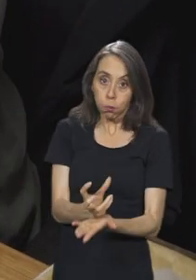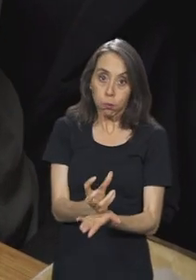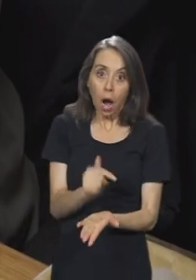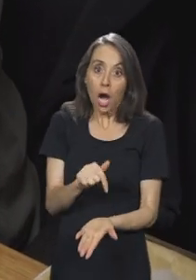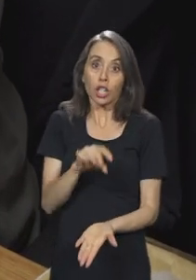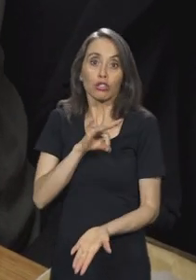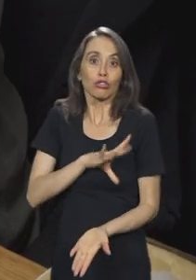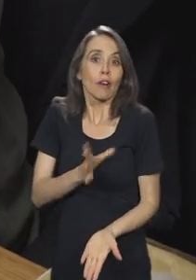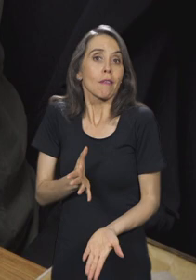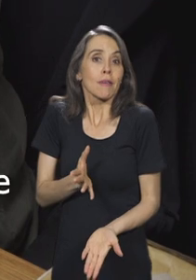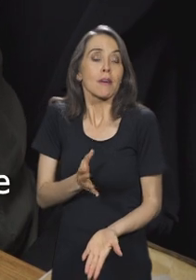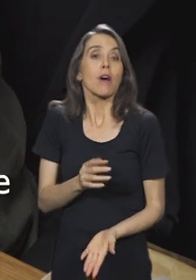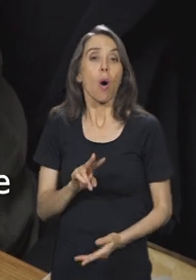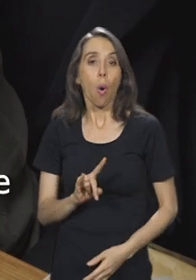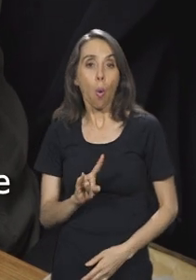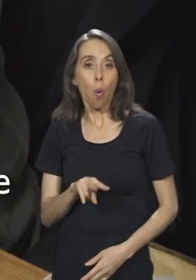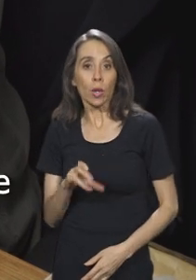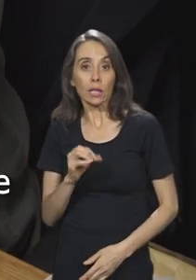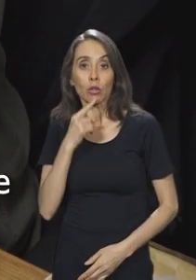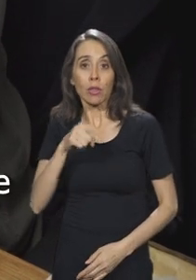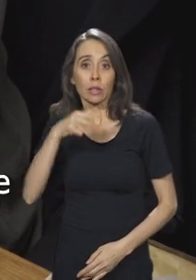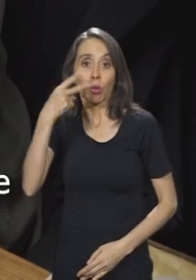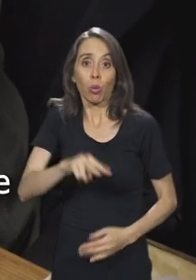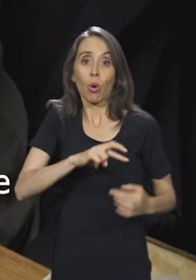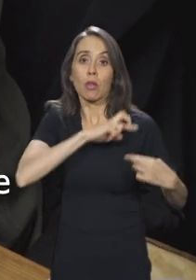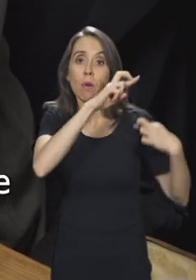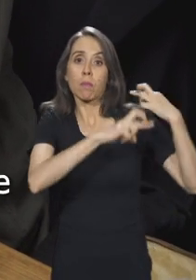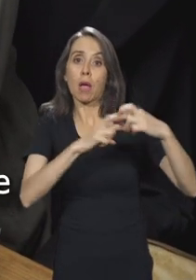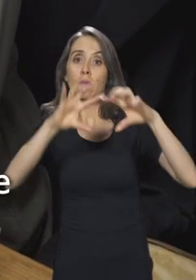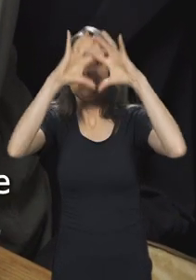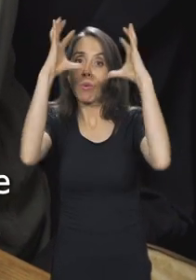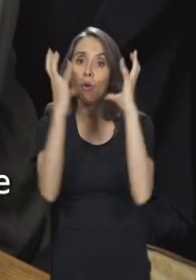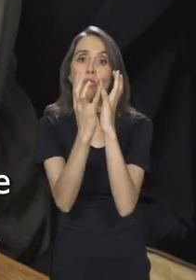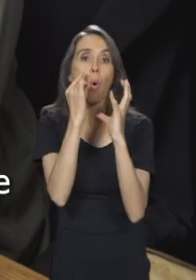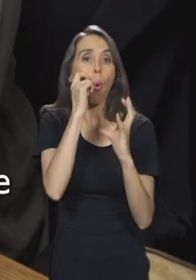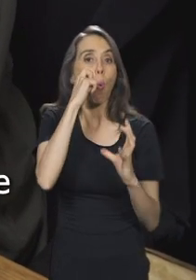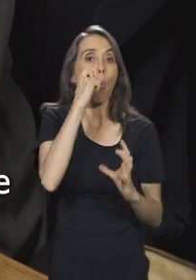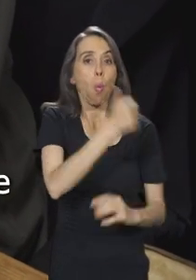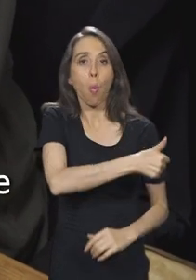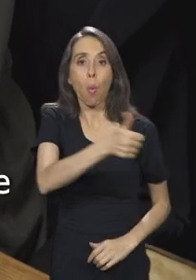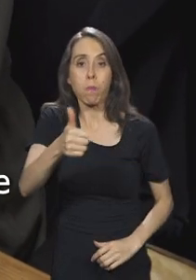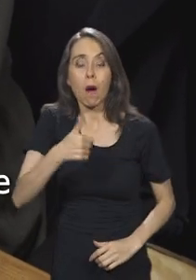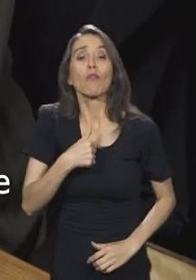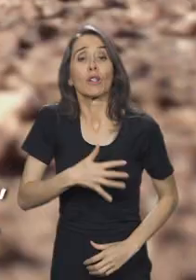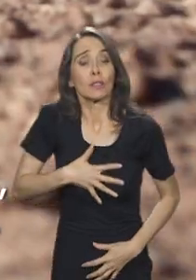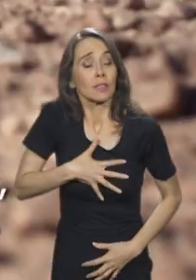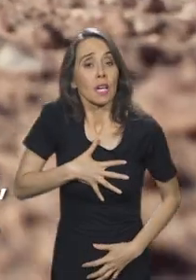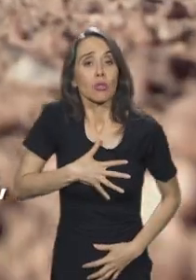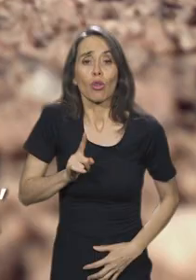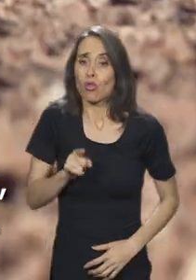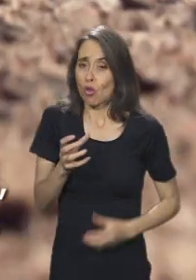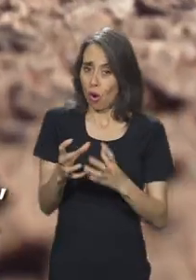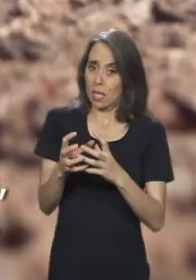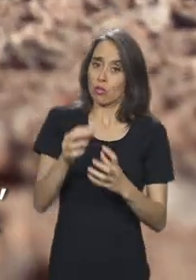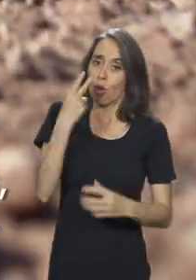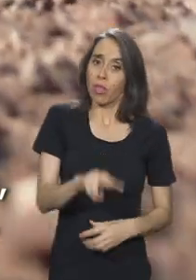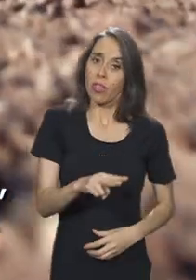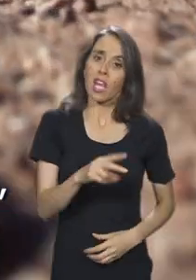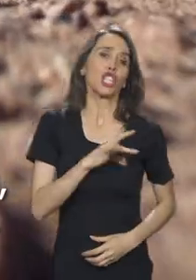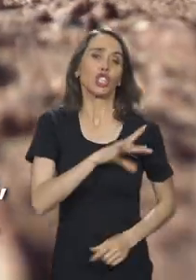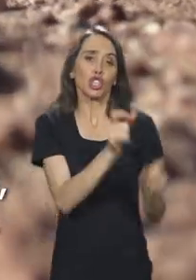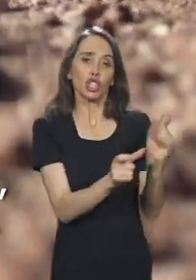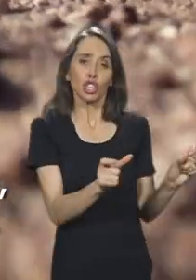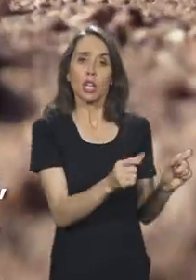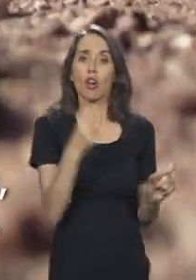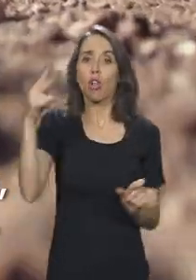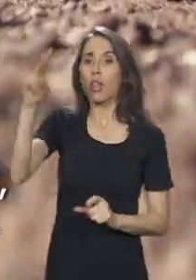por circunstancias. Entonces, la UNESCO los declaró Patrimonio de la Humanidad. Y así es como lo siento yo. Son, no, no es de los chilenos,